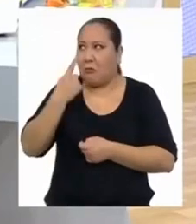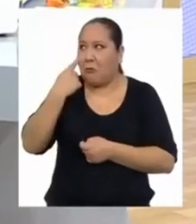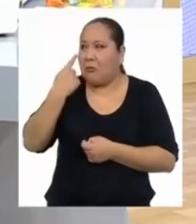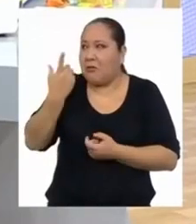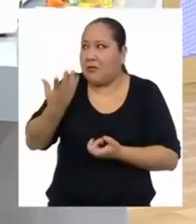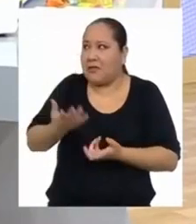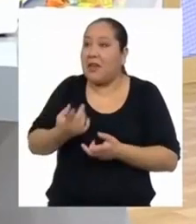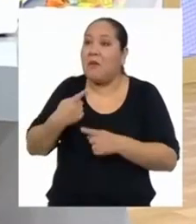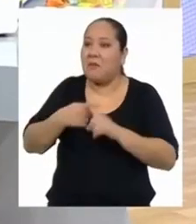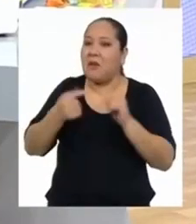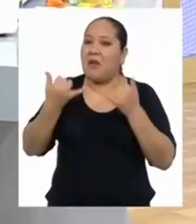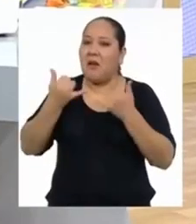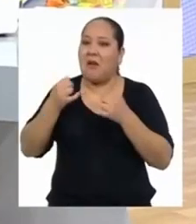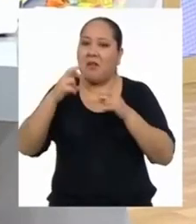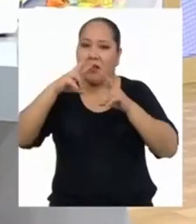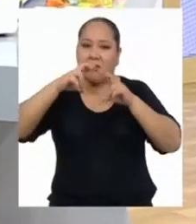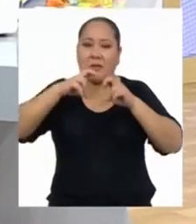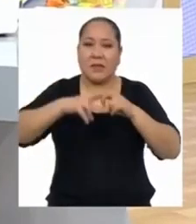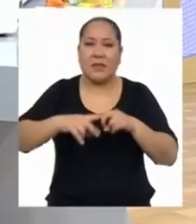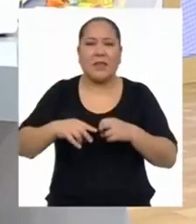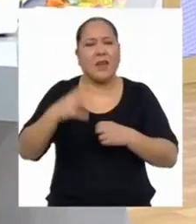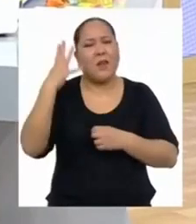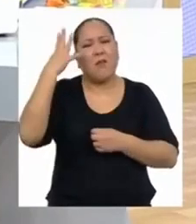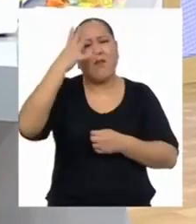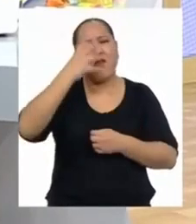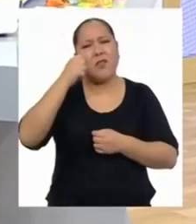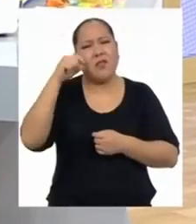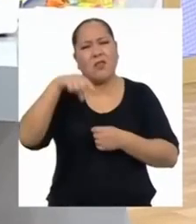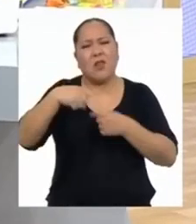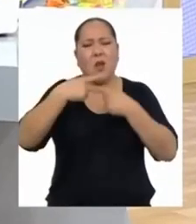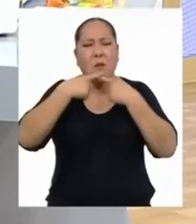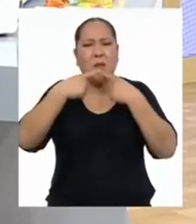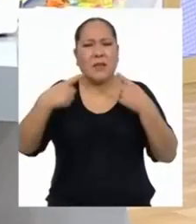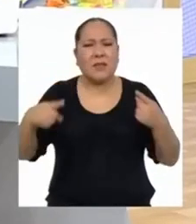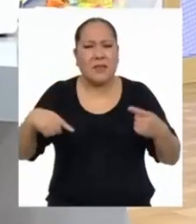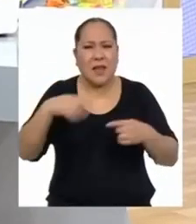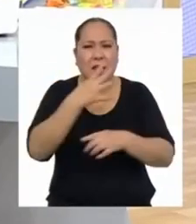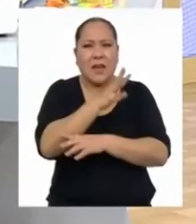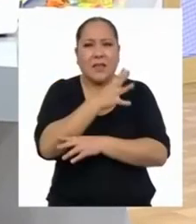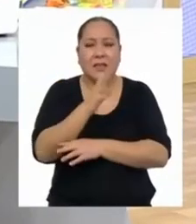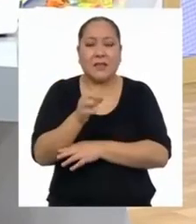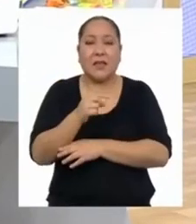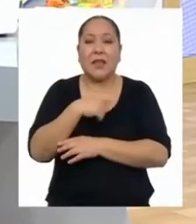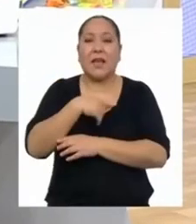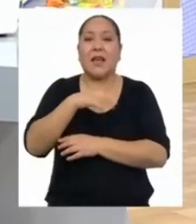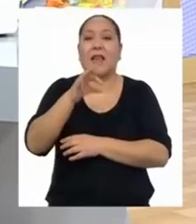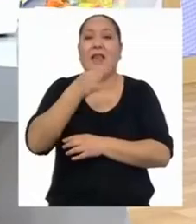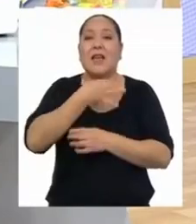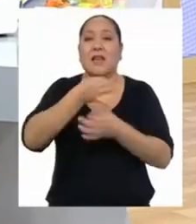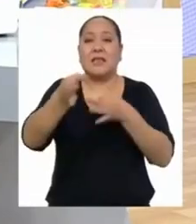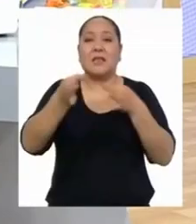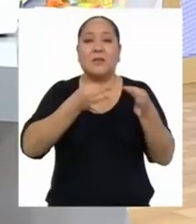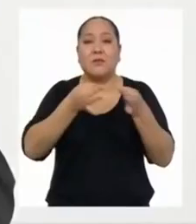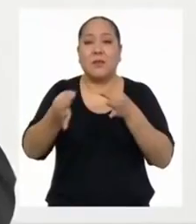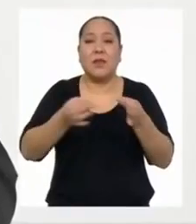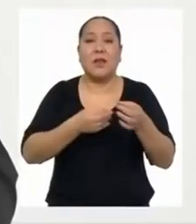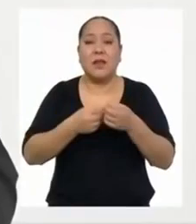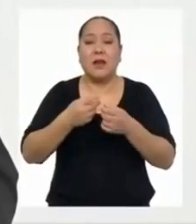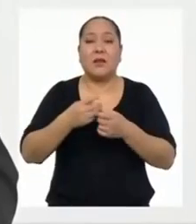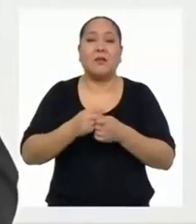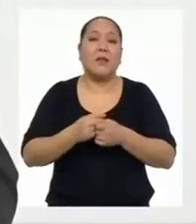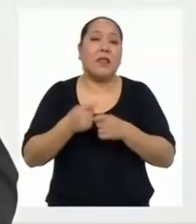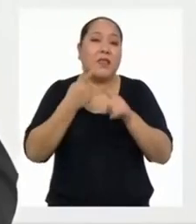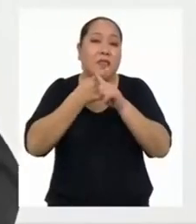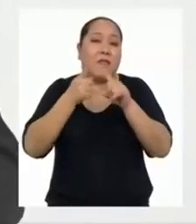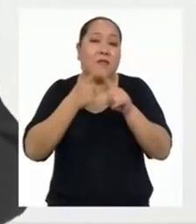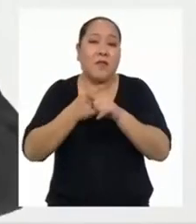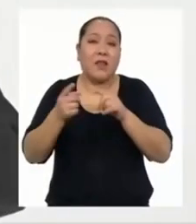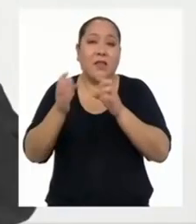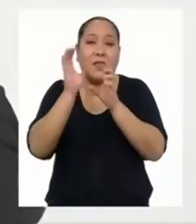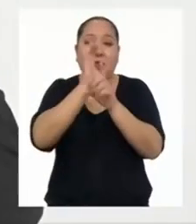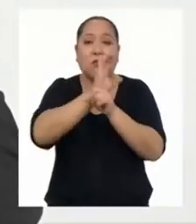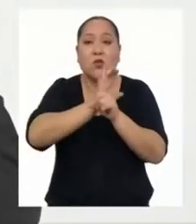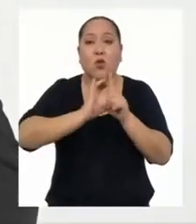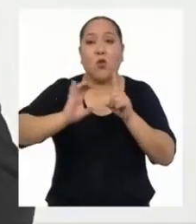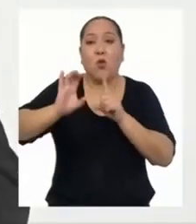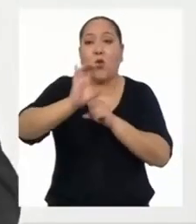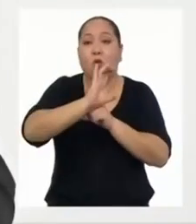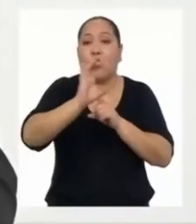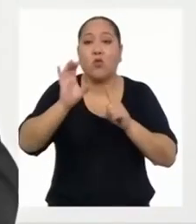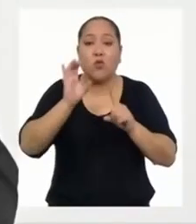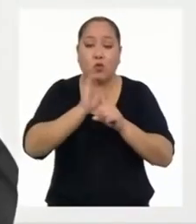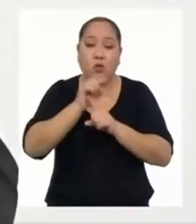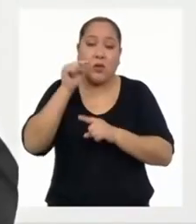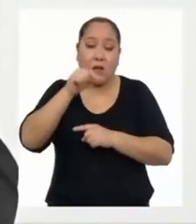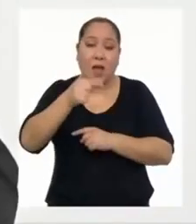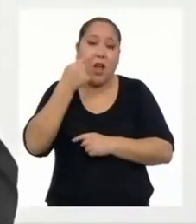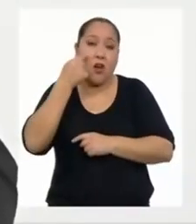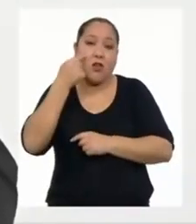mensaje de la selva en sus historias. Habla de la interculturalidad que seguro conocía y respetaba. Ahora es nuestro